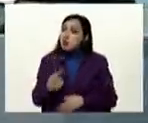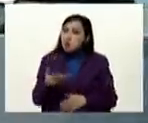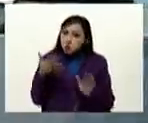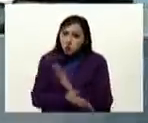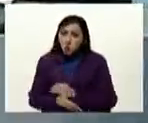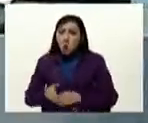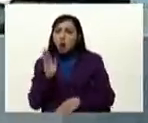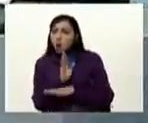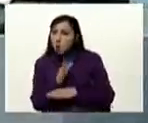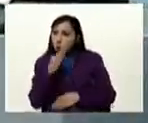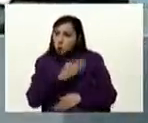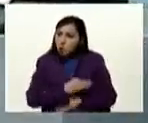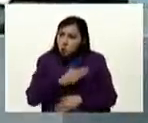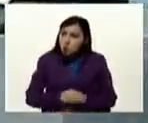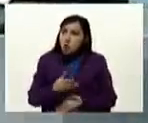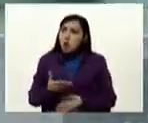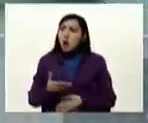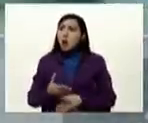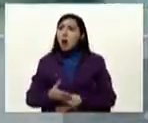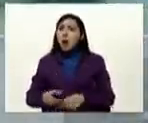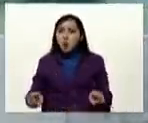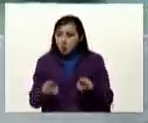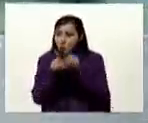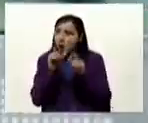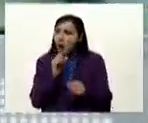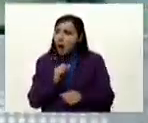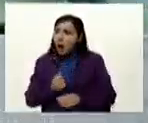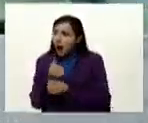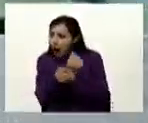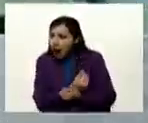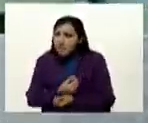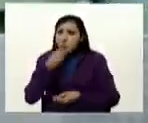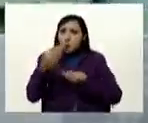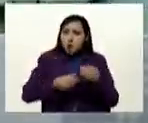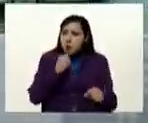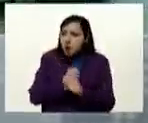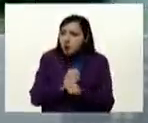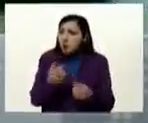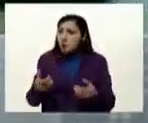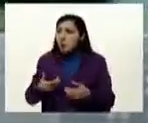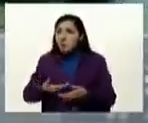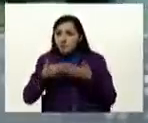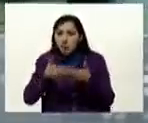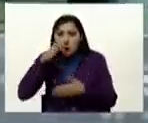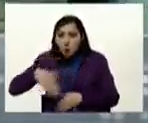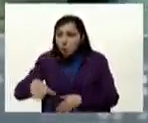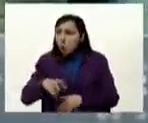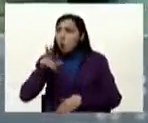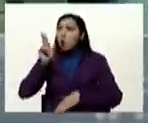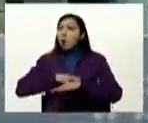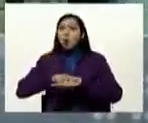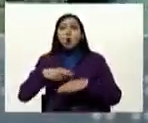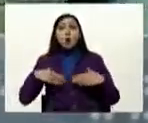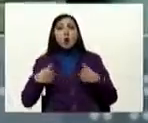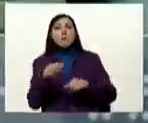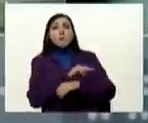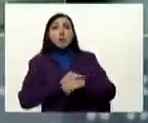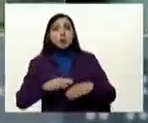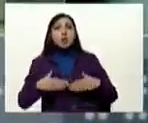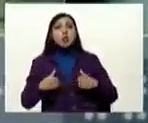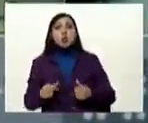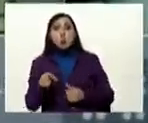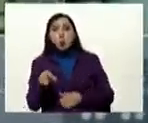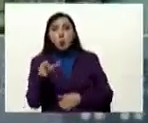seguros sociales es amor en acción para el pueblo. Señor doctor Carlos Alvarado, ministro del Poder